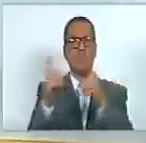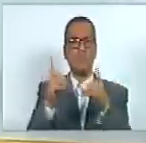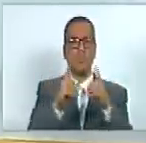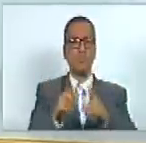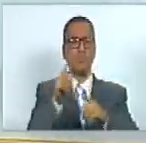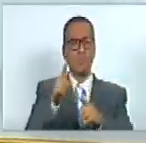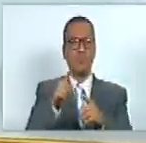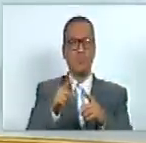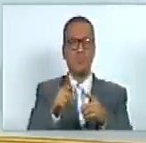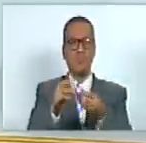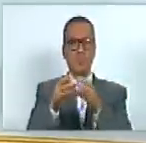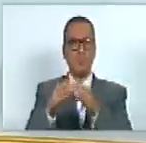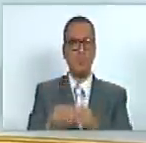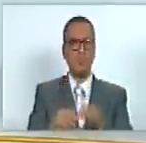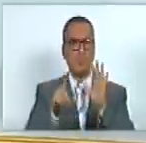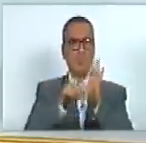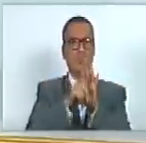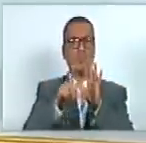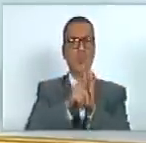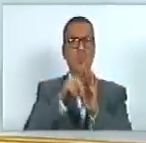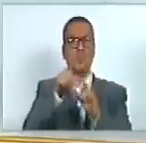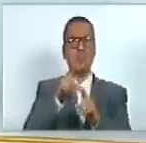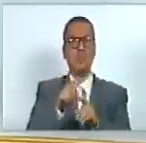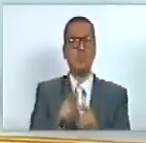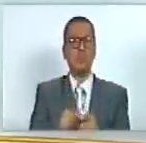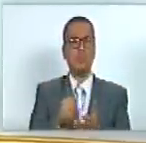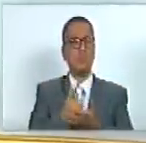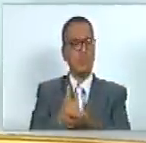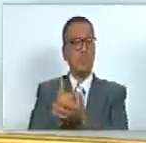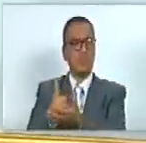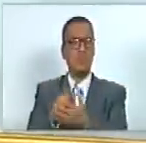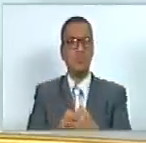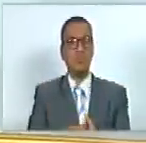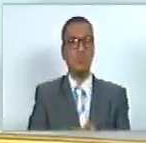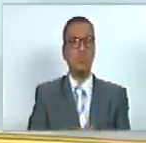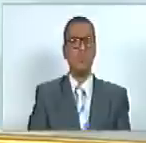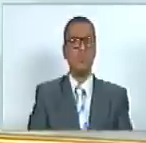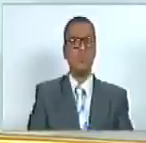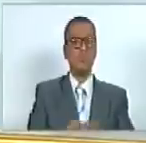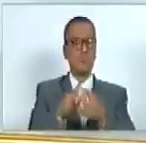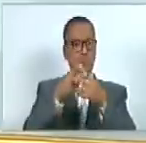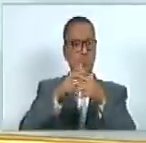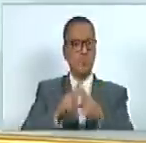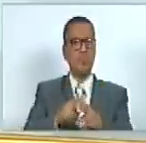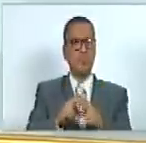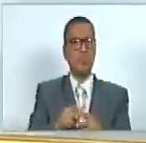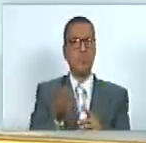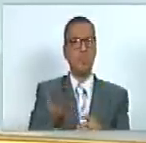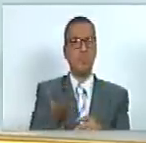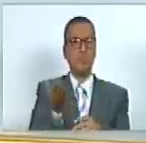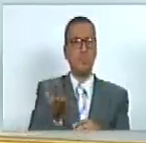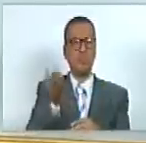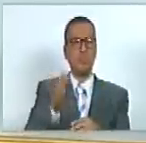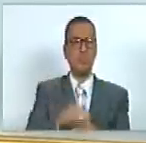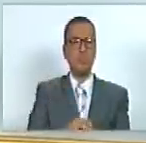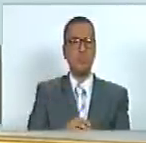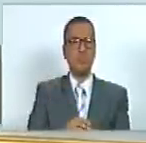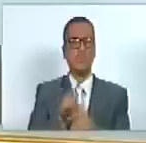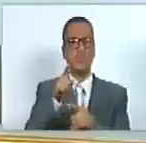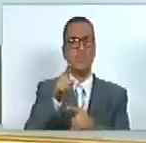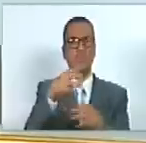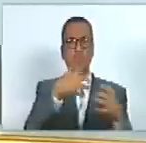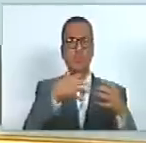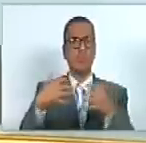un instrumento legal que servirá de herramienta fundamental en la